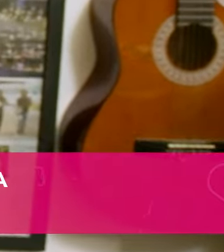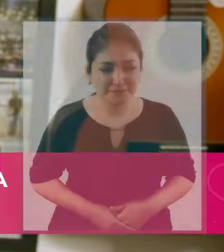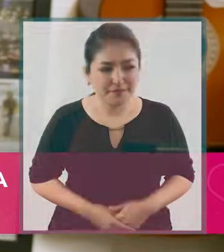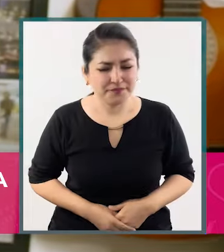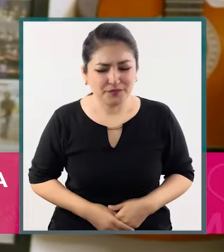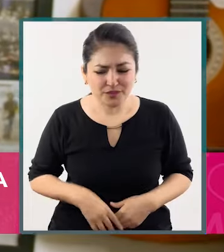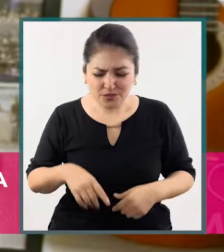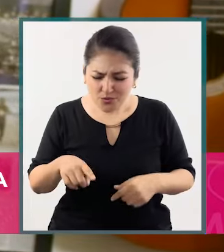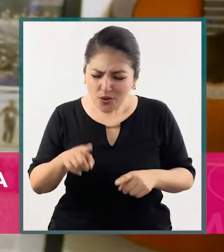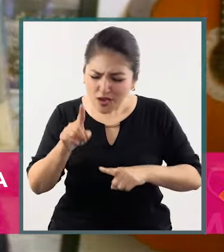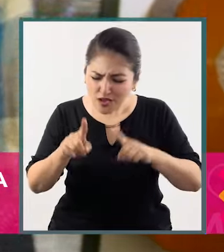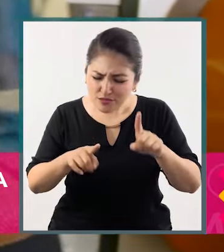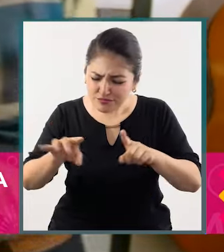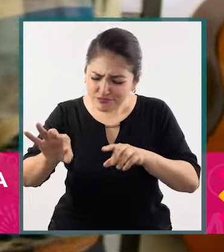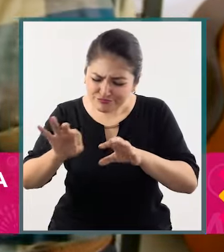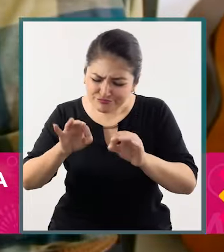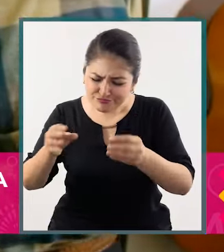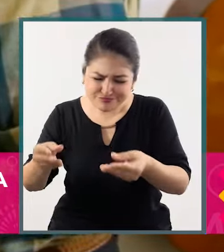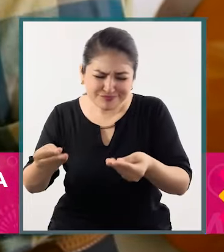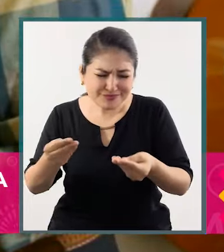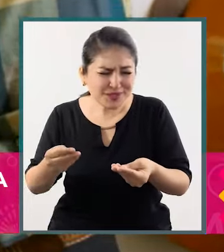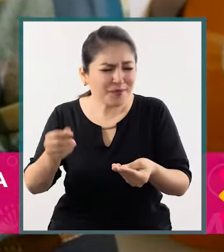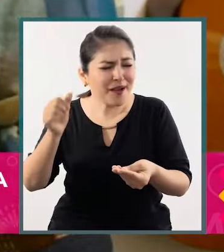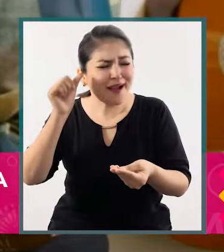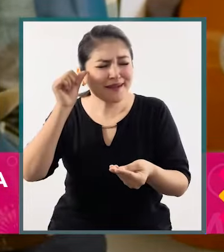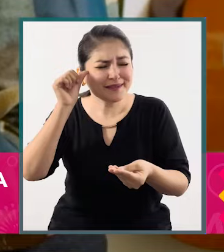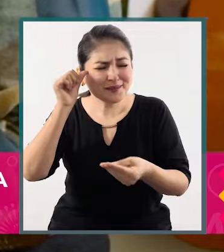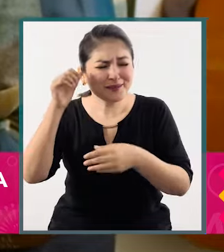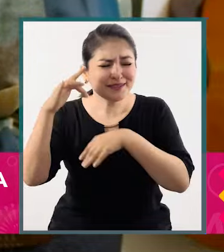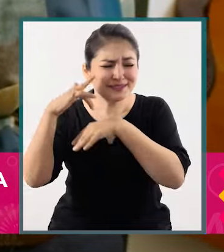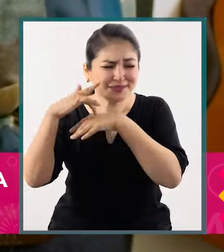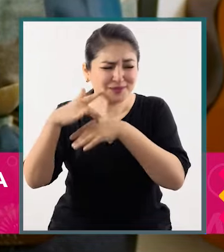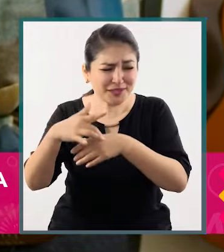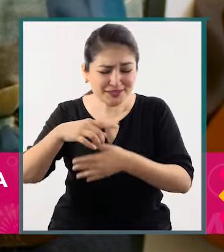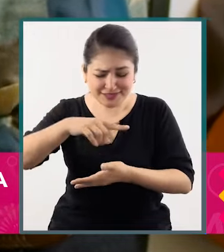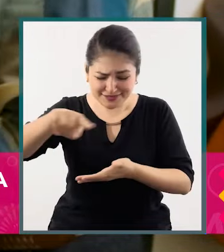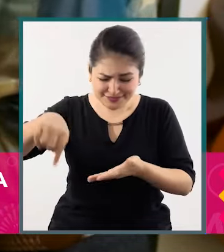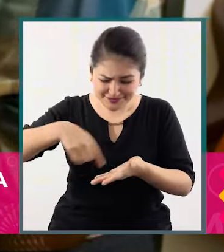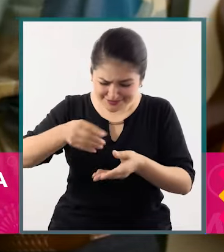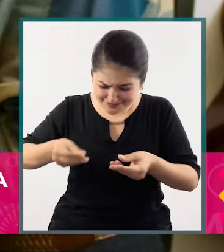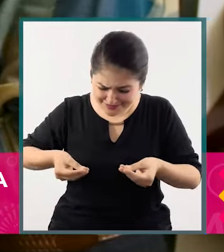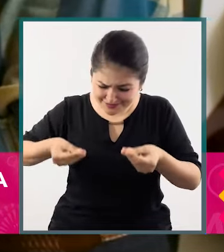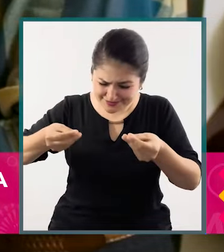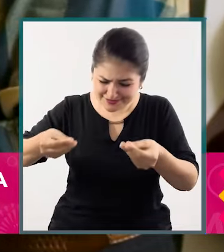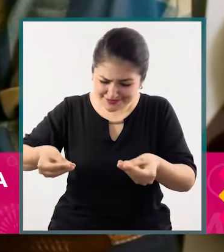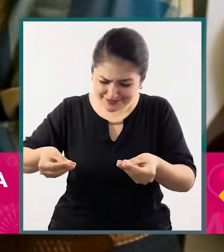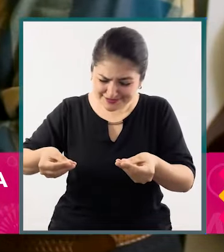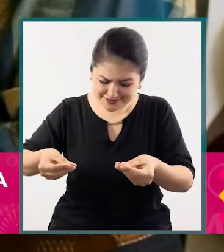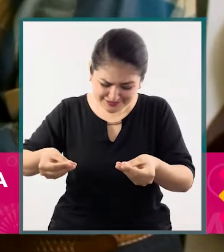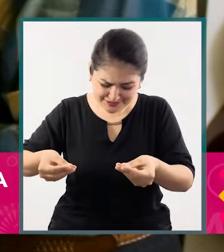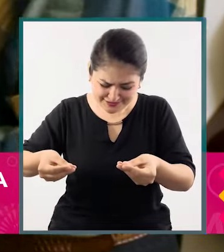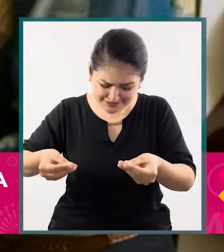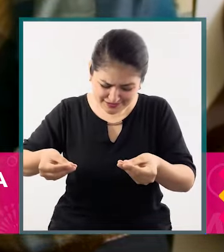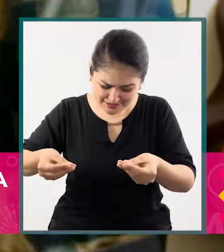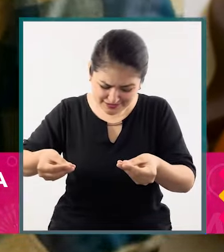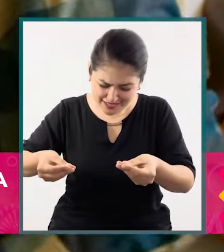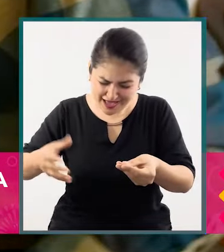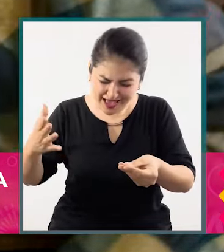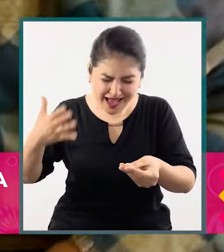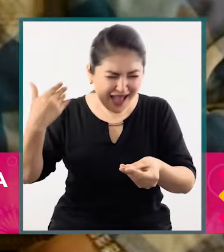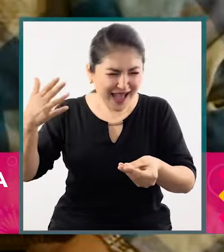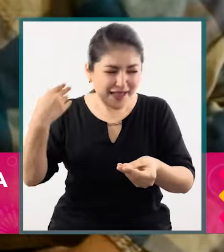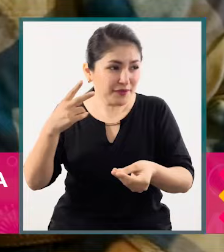un tocadisco que siempre guardo de recuerdo. Vamos a ver la primera canción, el lado A. Cómo se escucha,